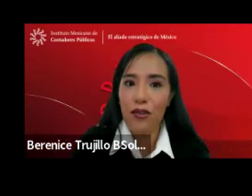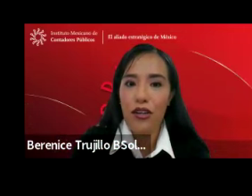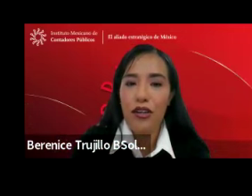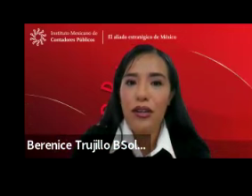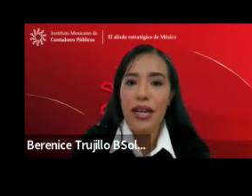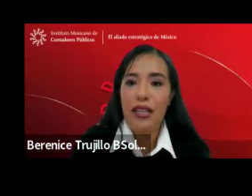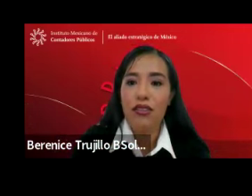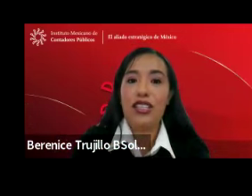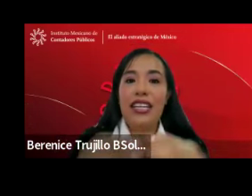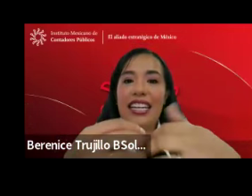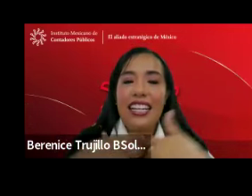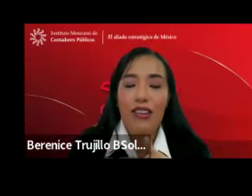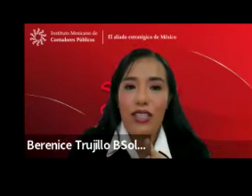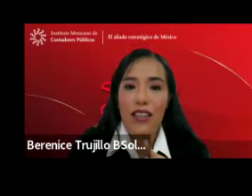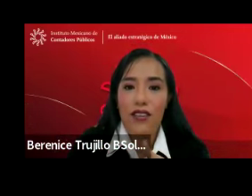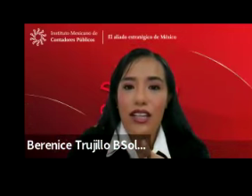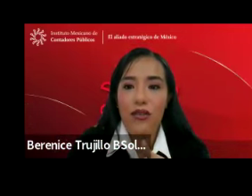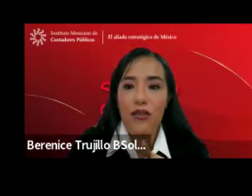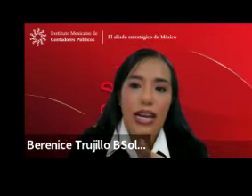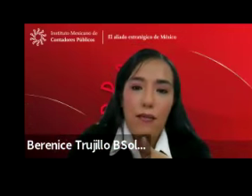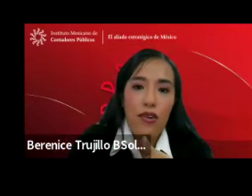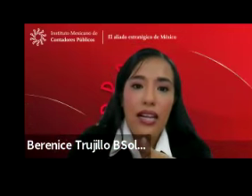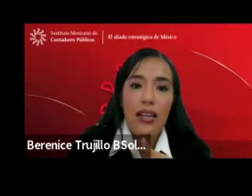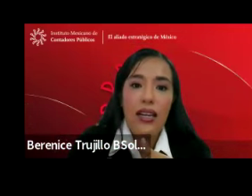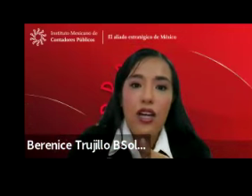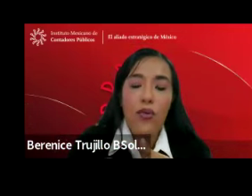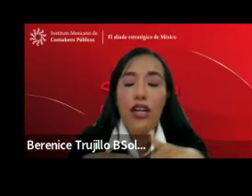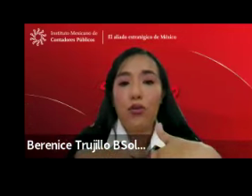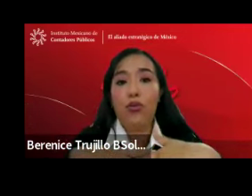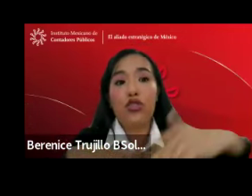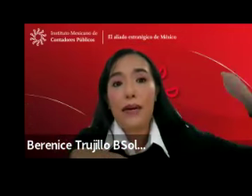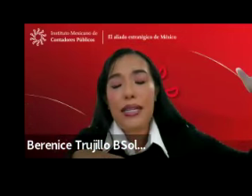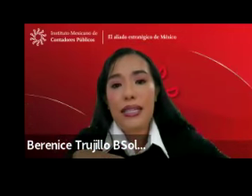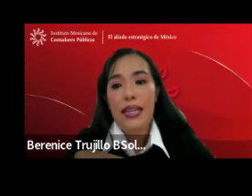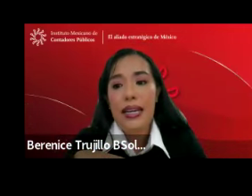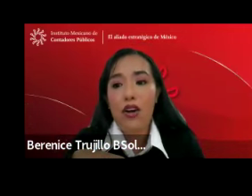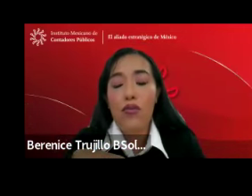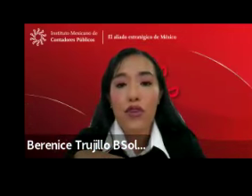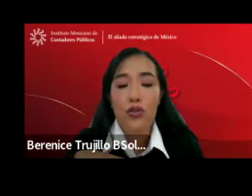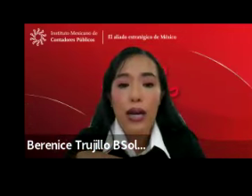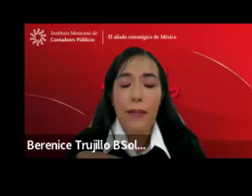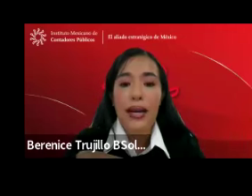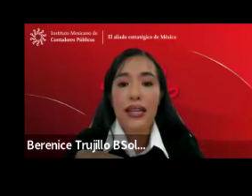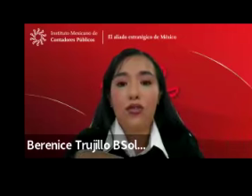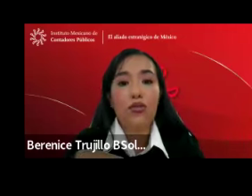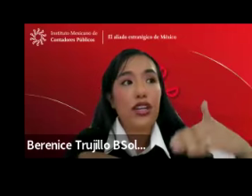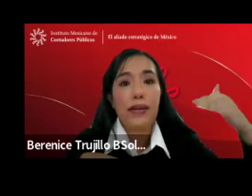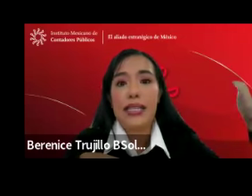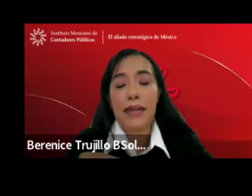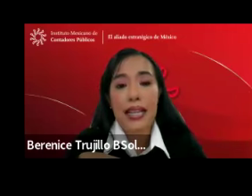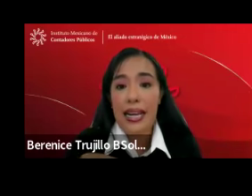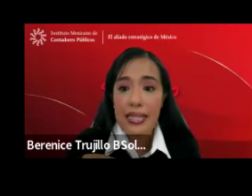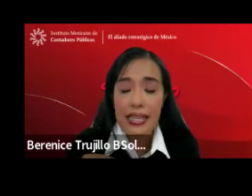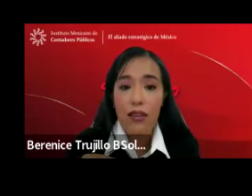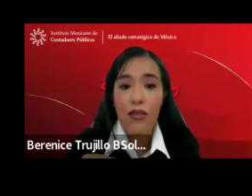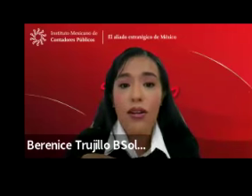el dinero. Entonces, ¿quién te lo está donando? La moral, porque tú no sabes cómo fue su campaña, tú no